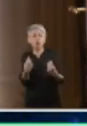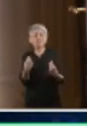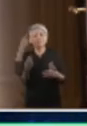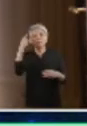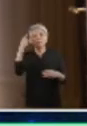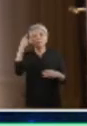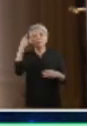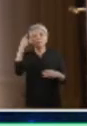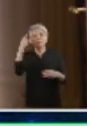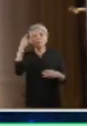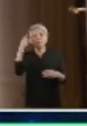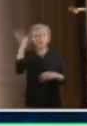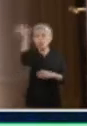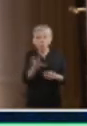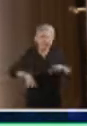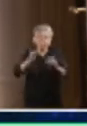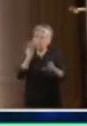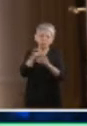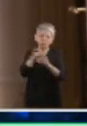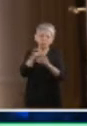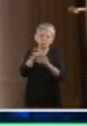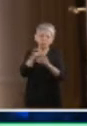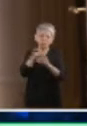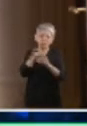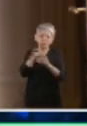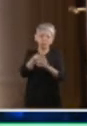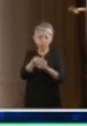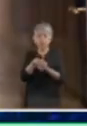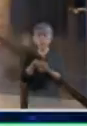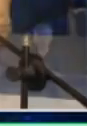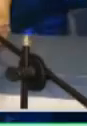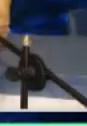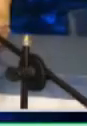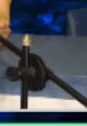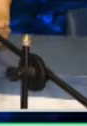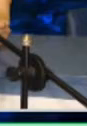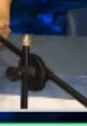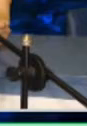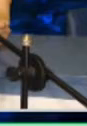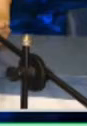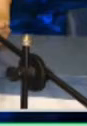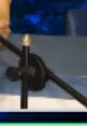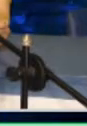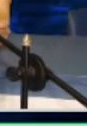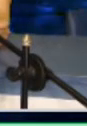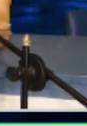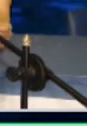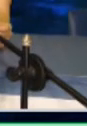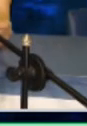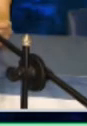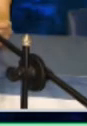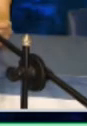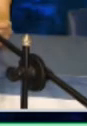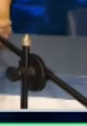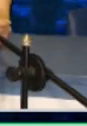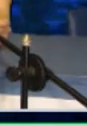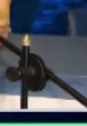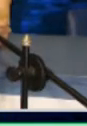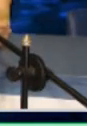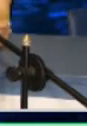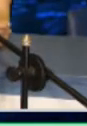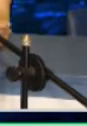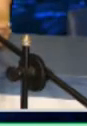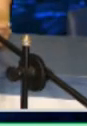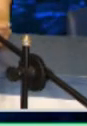del país. Está en una situación crítica. Respecto hay a esto, que tener mucha capacidad y mucho temple, sí,